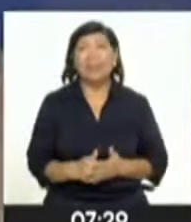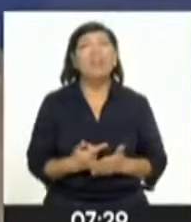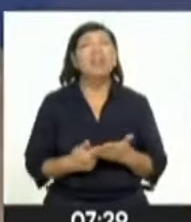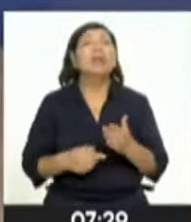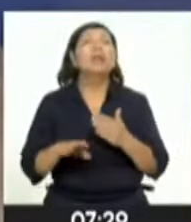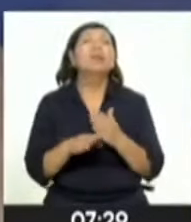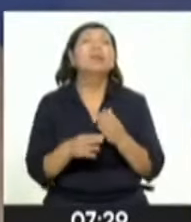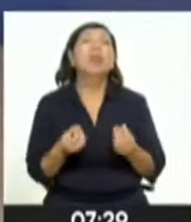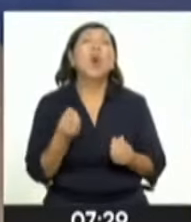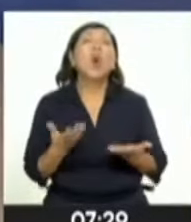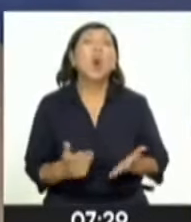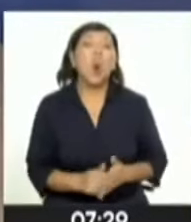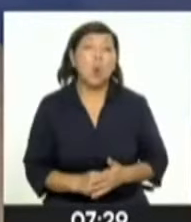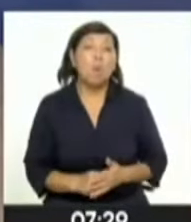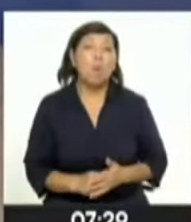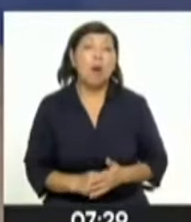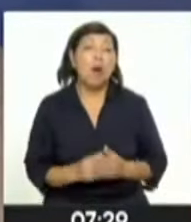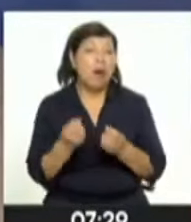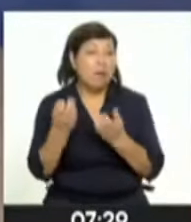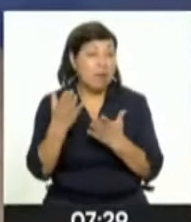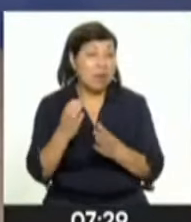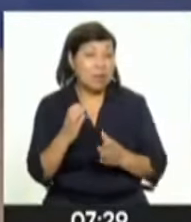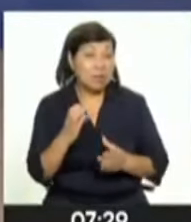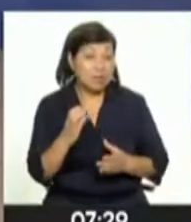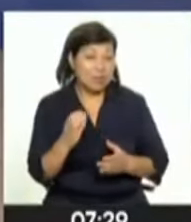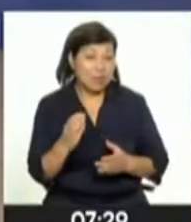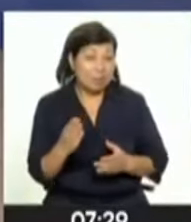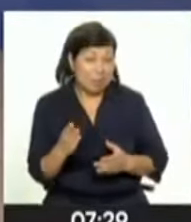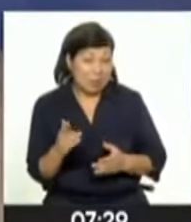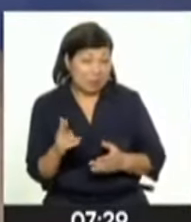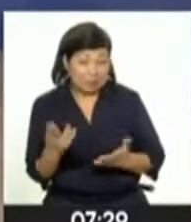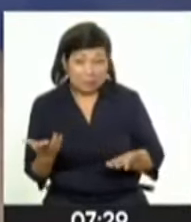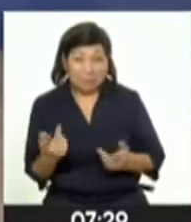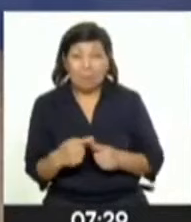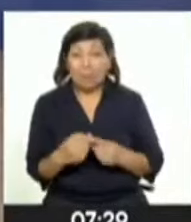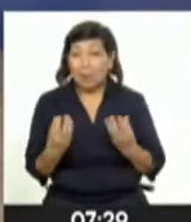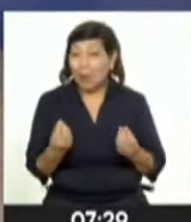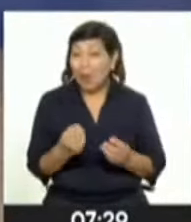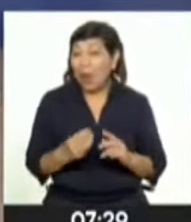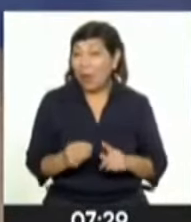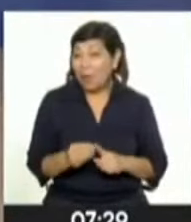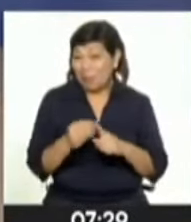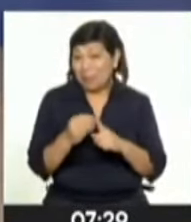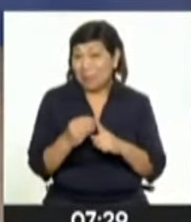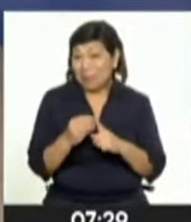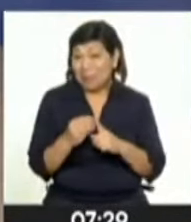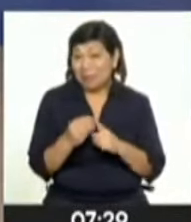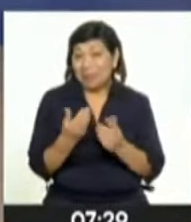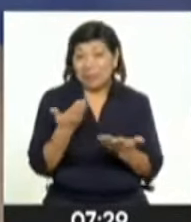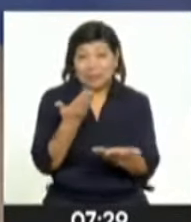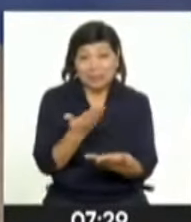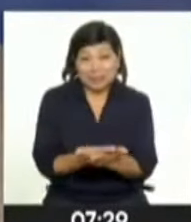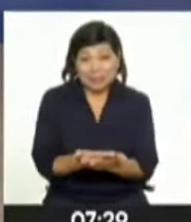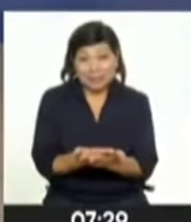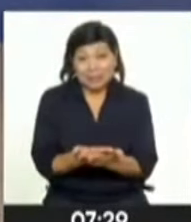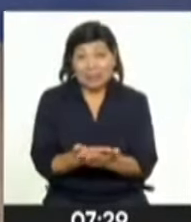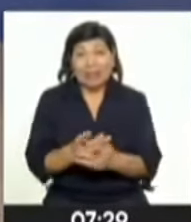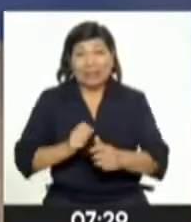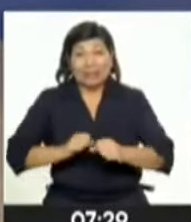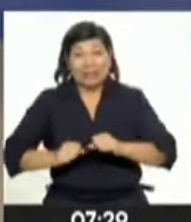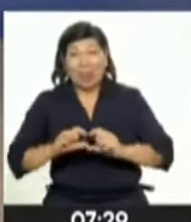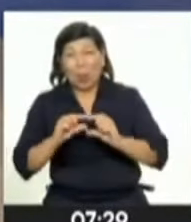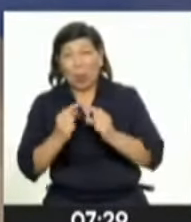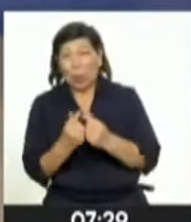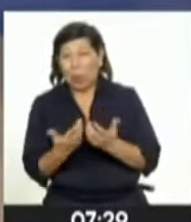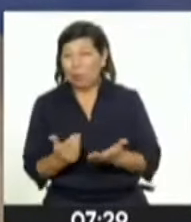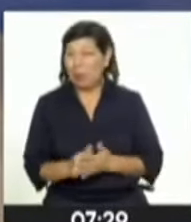se basaría en el informe de la CBR? Porque se lo comento, ministra, porque en un principio esta propuesta fue criticada por un